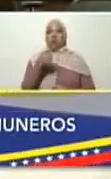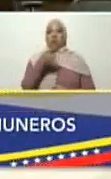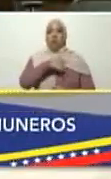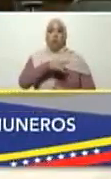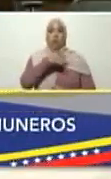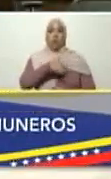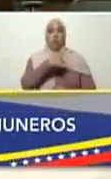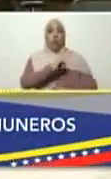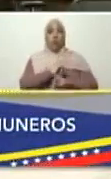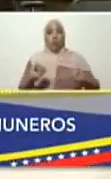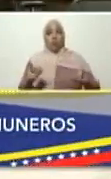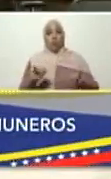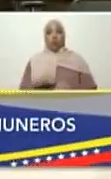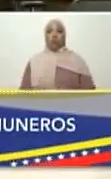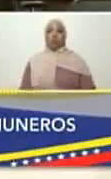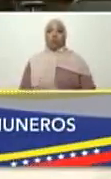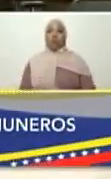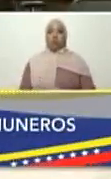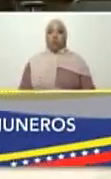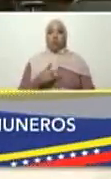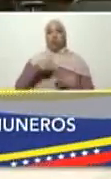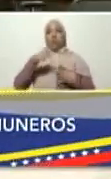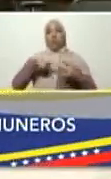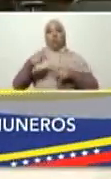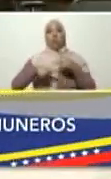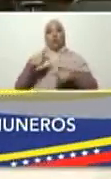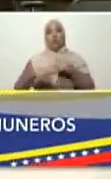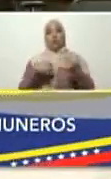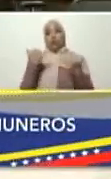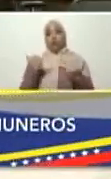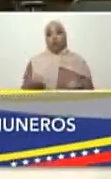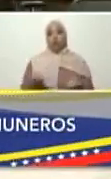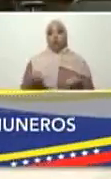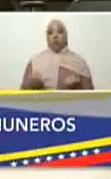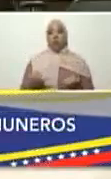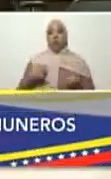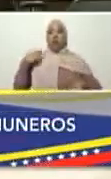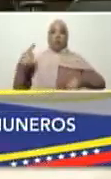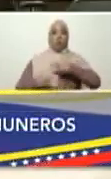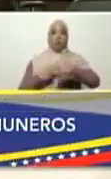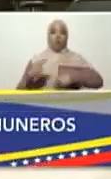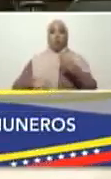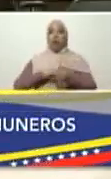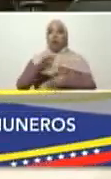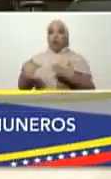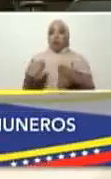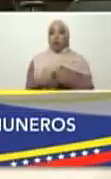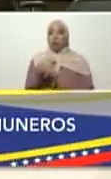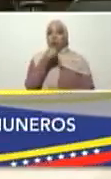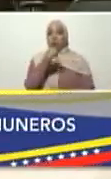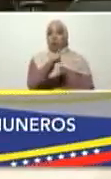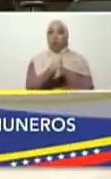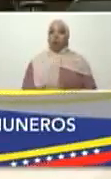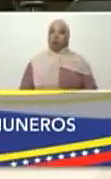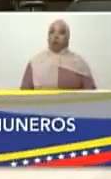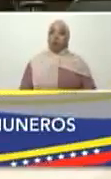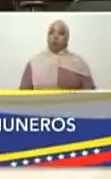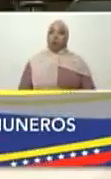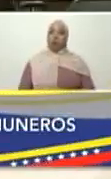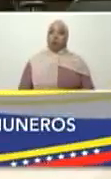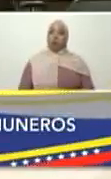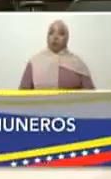explico completamente. Yo estoy planteando este proceso para revolucionarlo todo, no solamente para